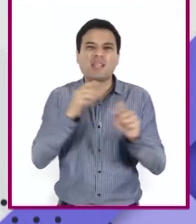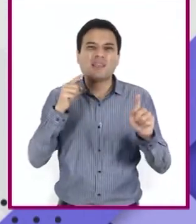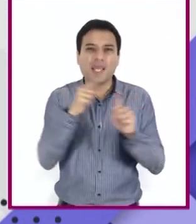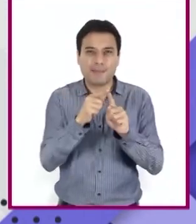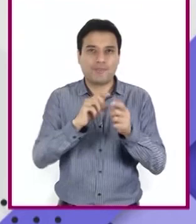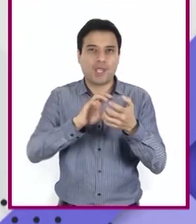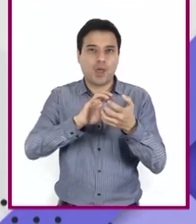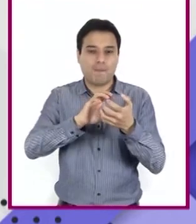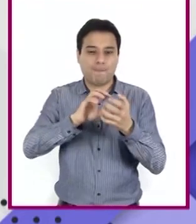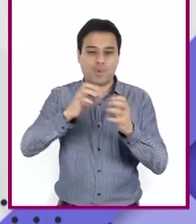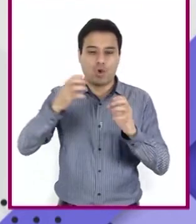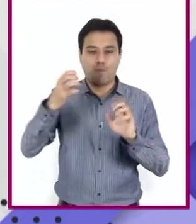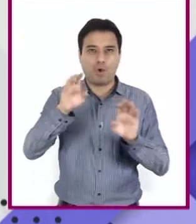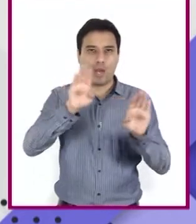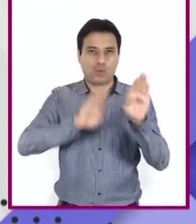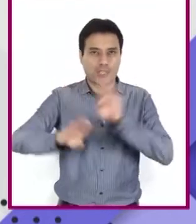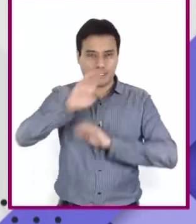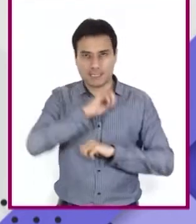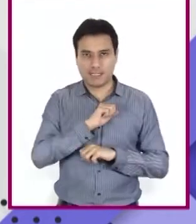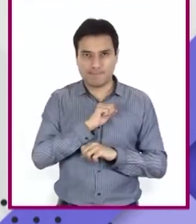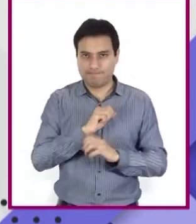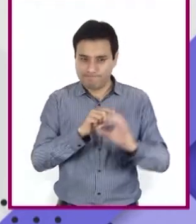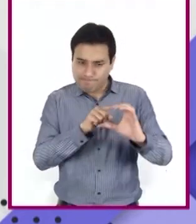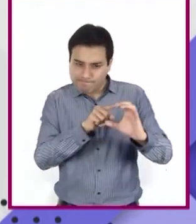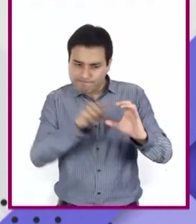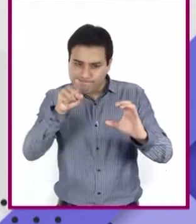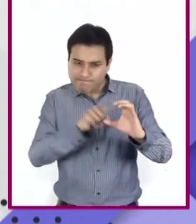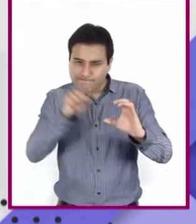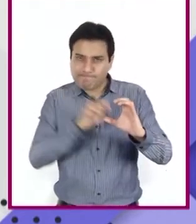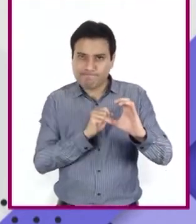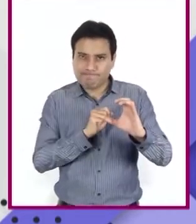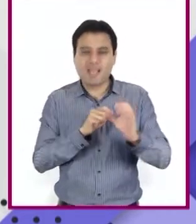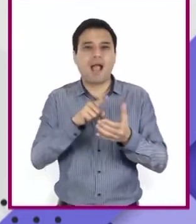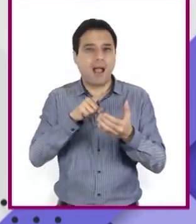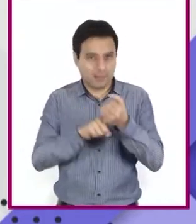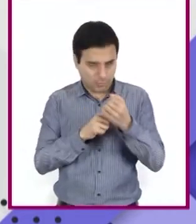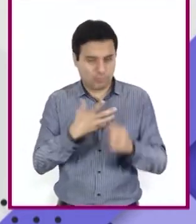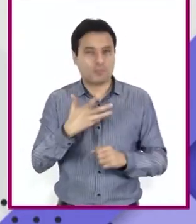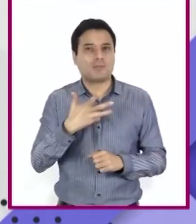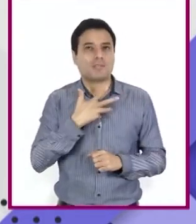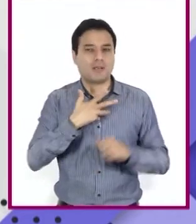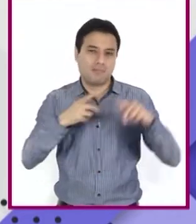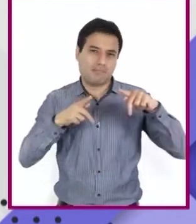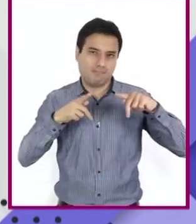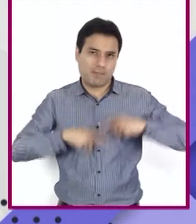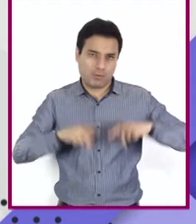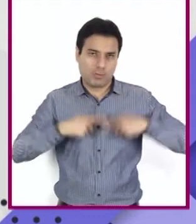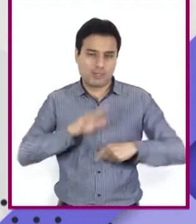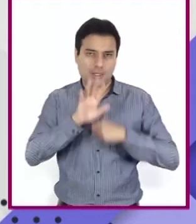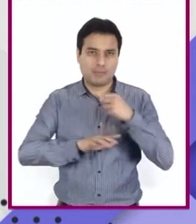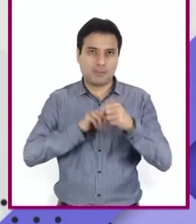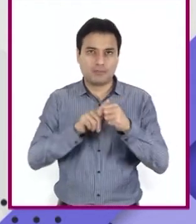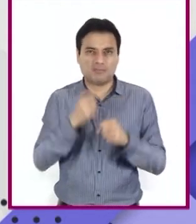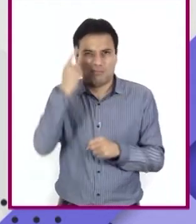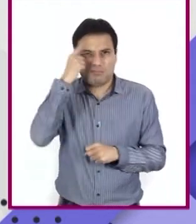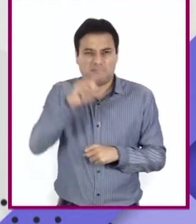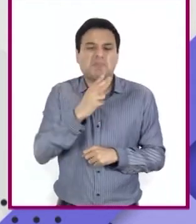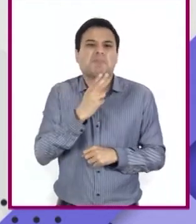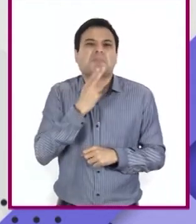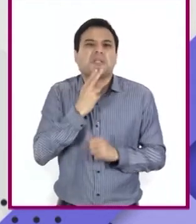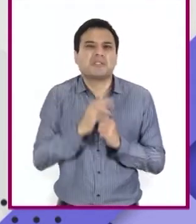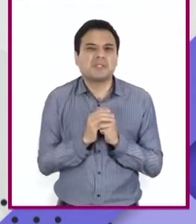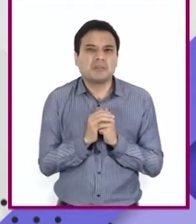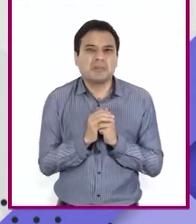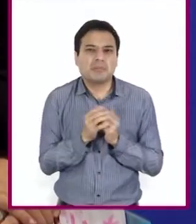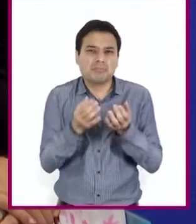medio de la unión de bioelementos y que constituyen a los seres vivos, su importancia y la función que desempeñan en nuestro